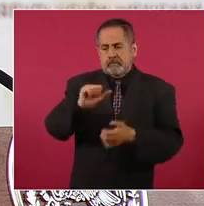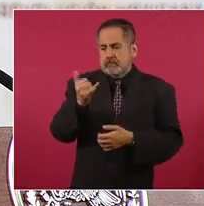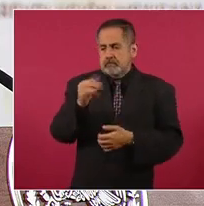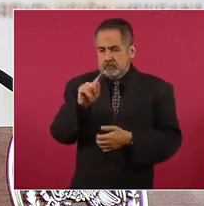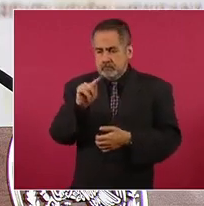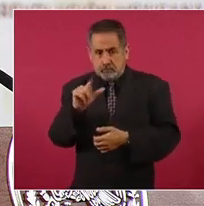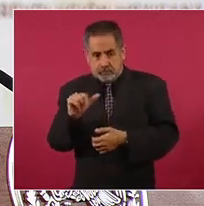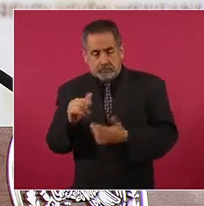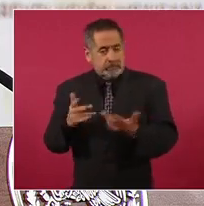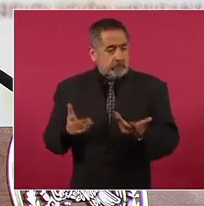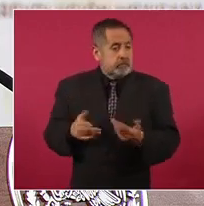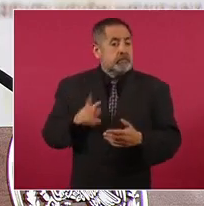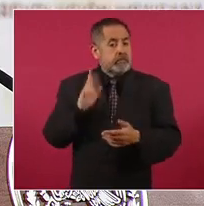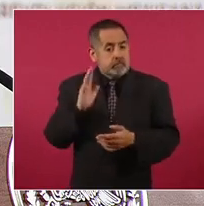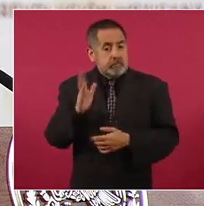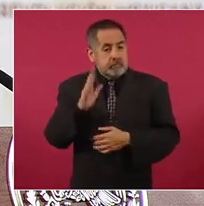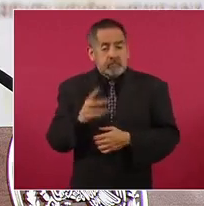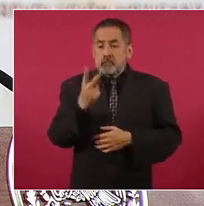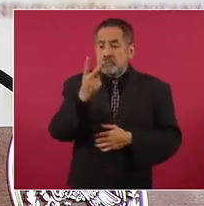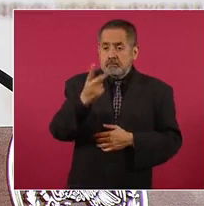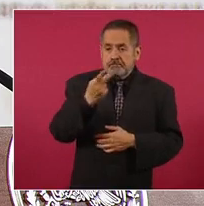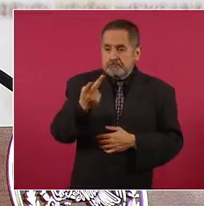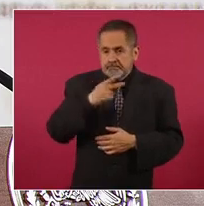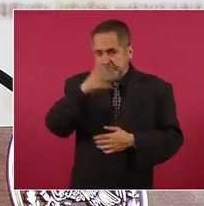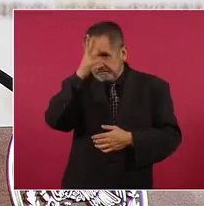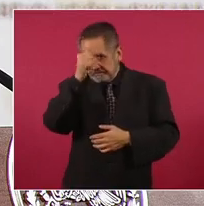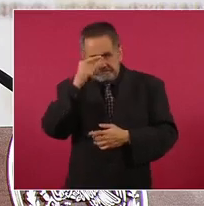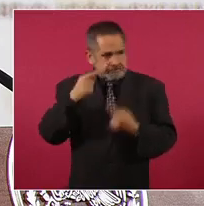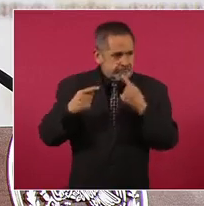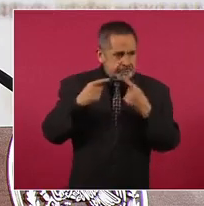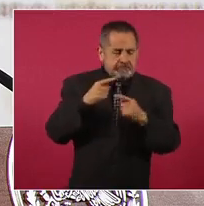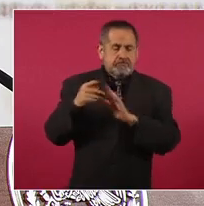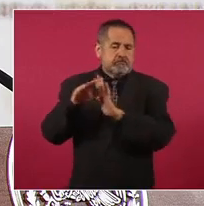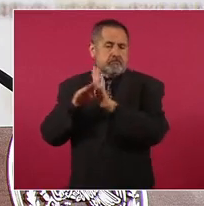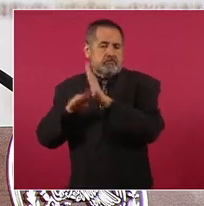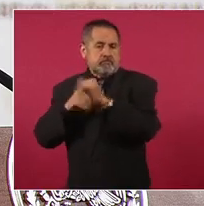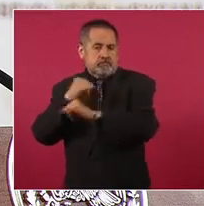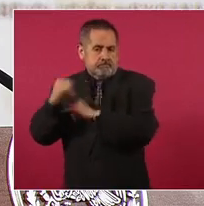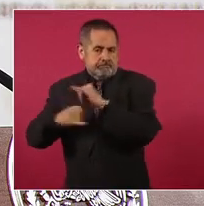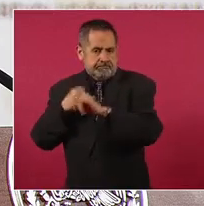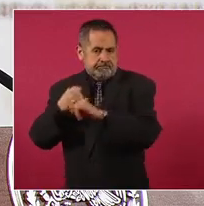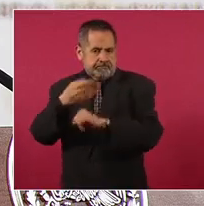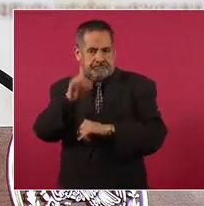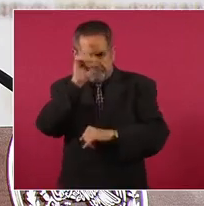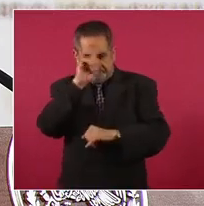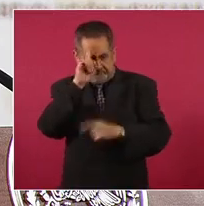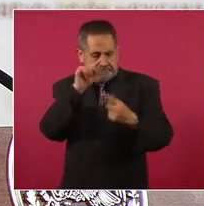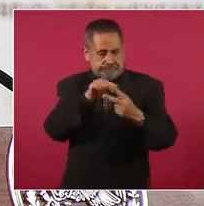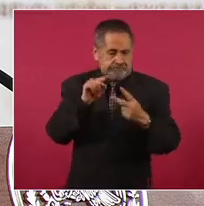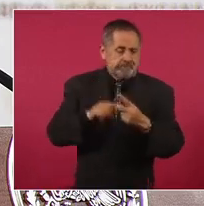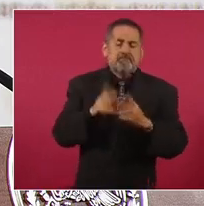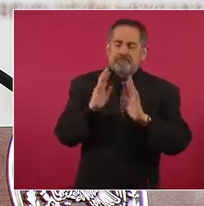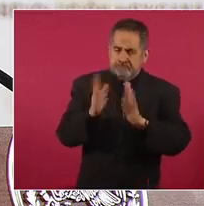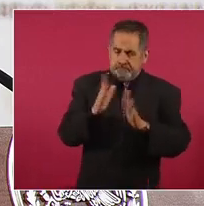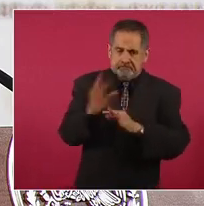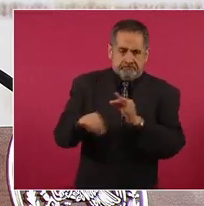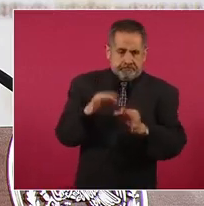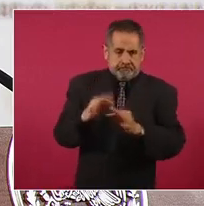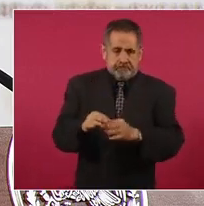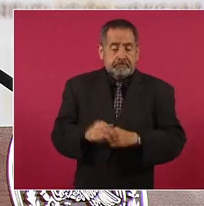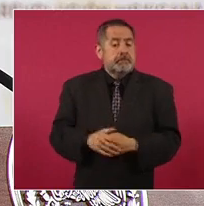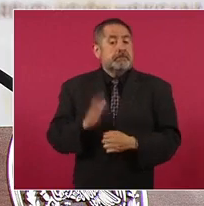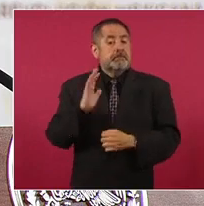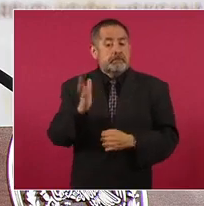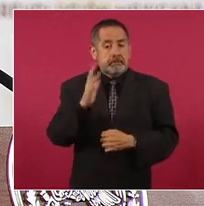han llegado a 12 acuerdos de solución amistosa reconocidos por la Comisión Interamericana de Derechos Humanos. Se han realizado